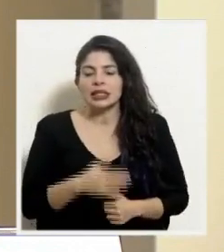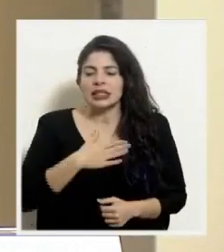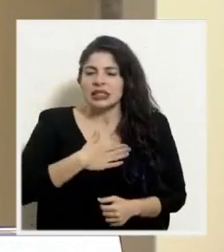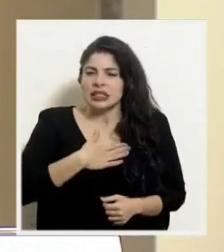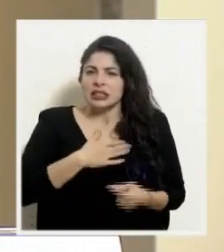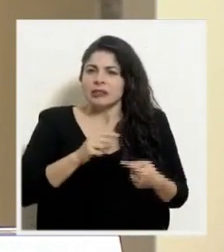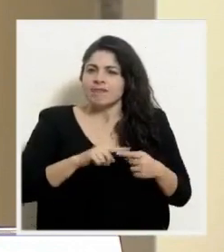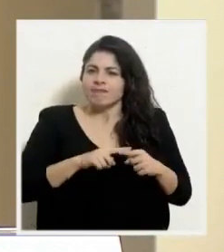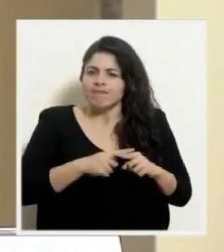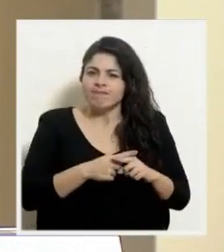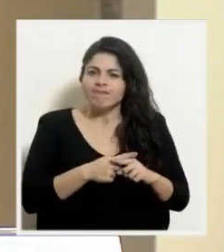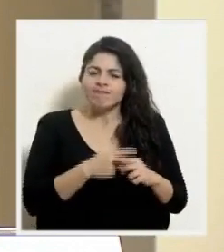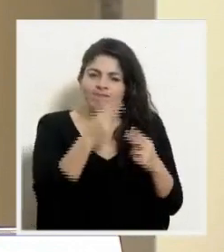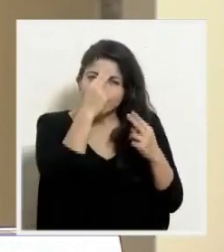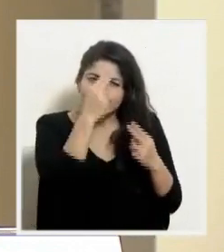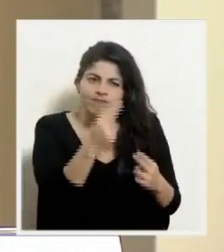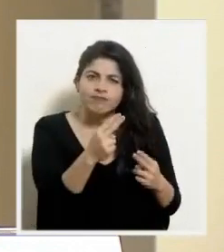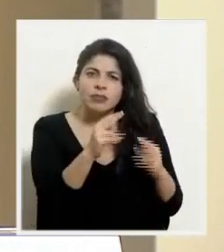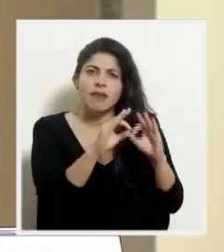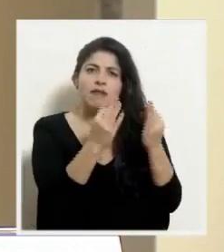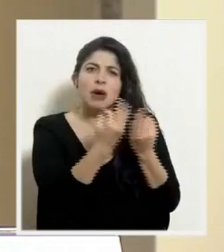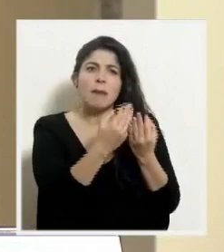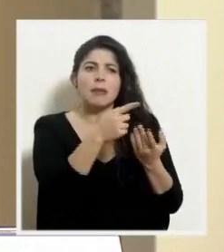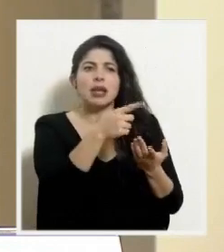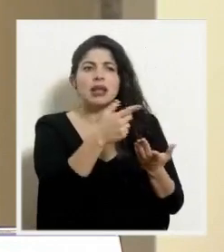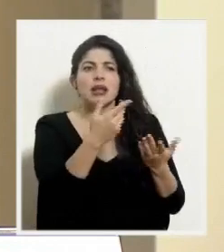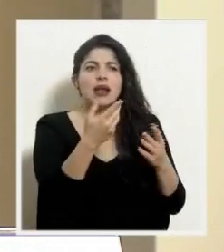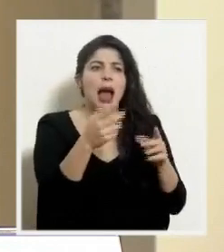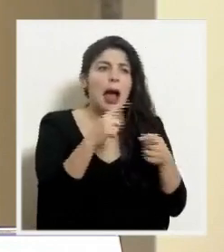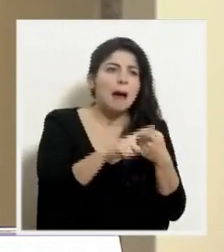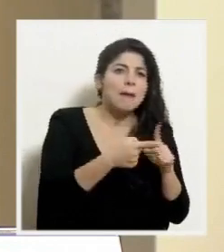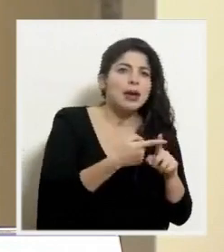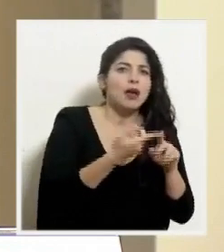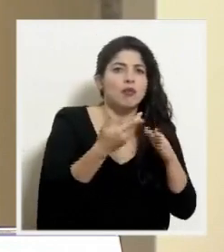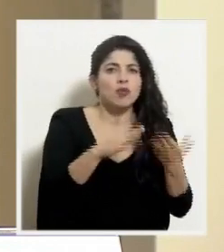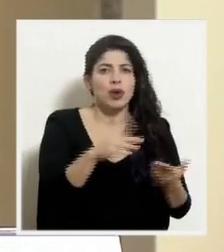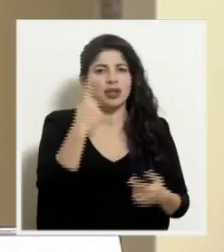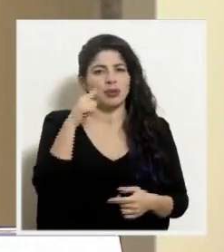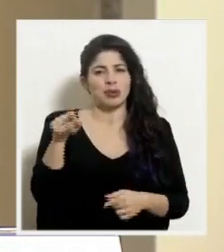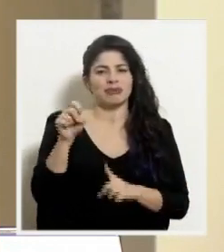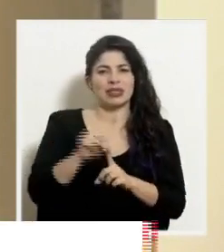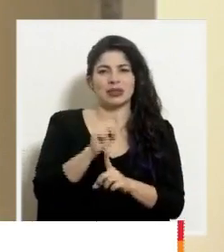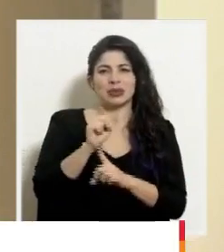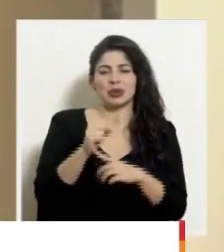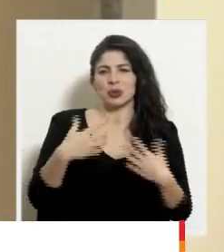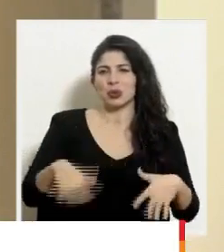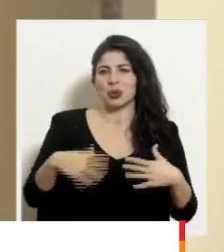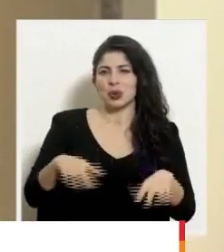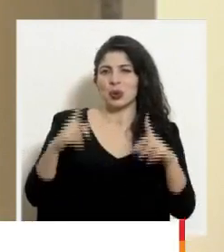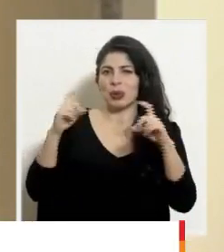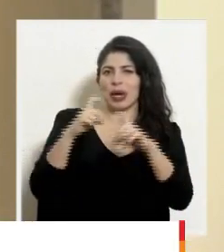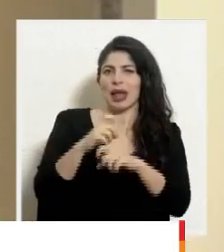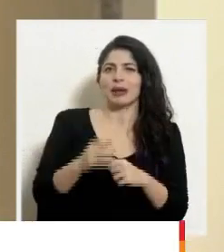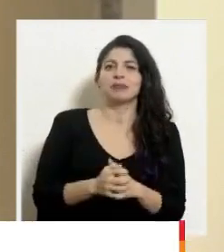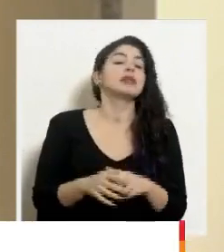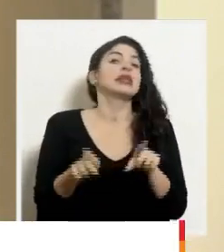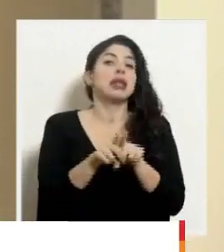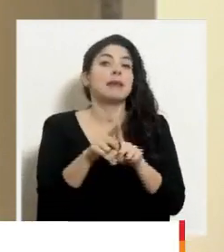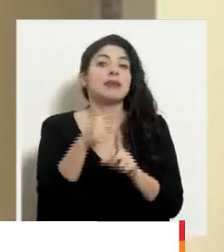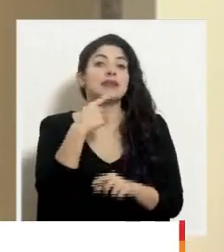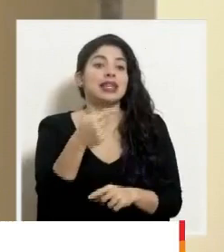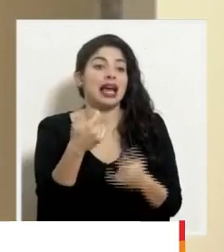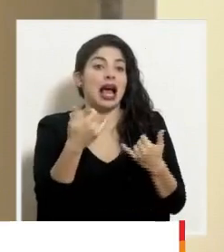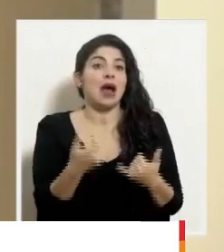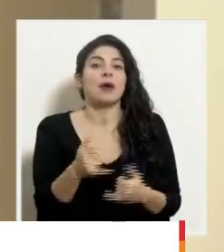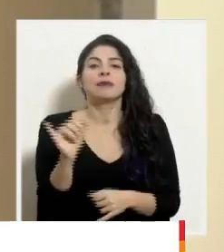sentido pésame a todas las personas que han perdido amigos, familiares frente a esta situación tan compleja. También hemos mencionado que esto es como